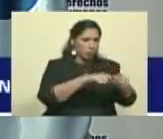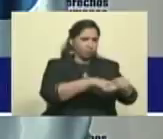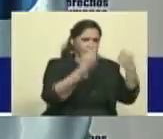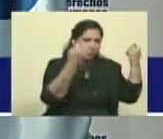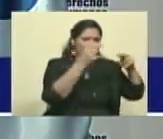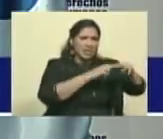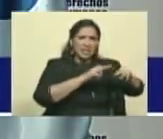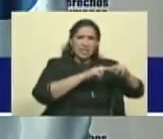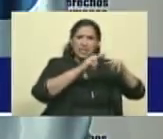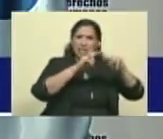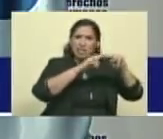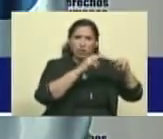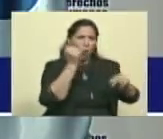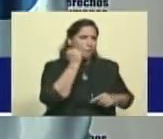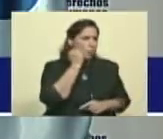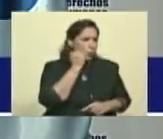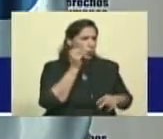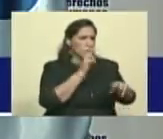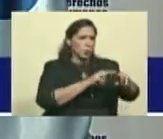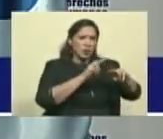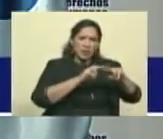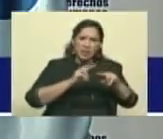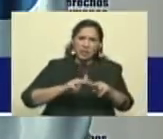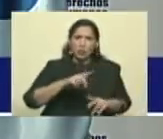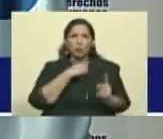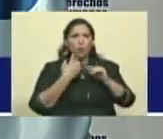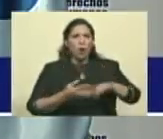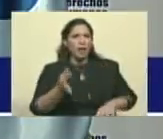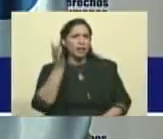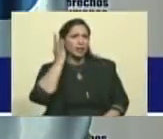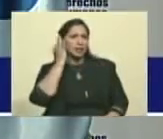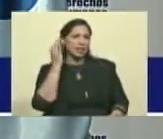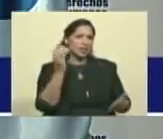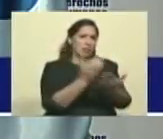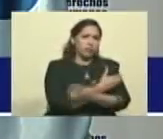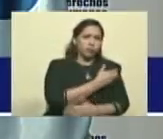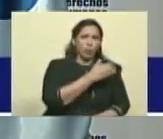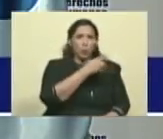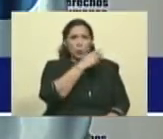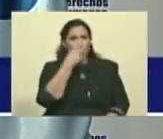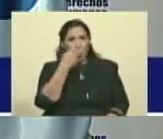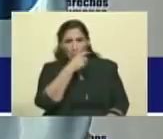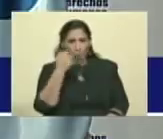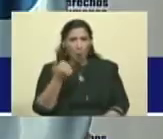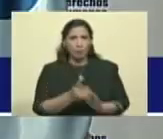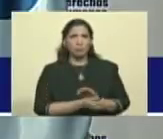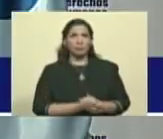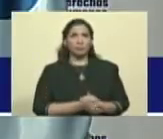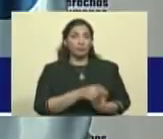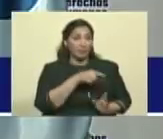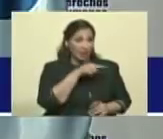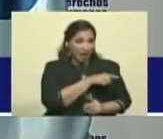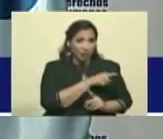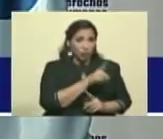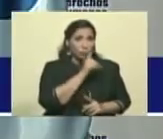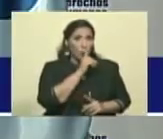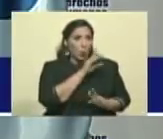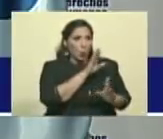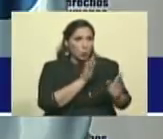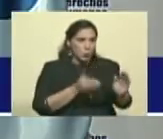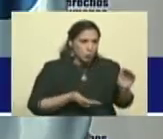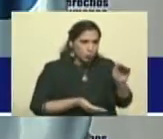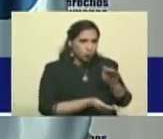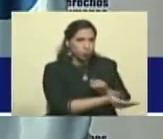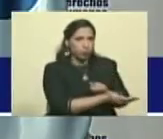niños, femicidios, corrupción, narcotráfico, eran silenciados,